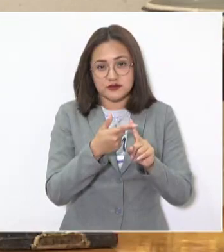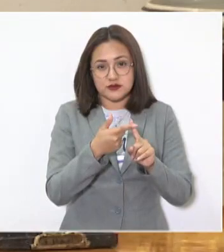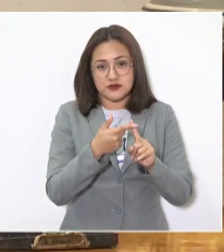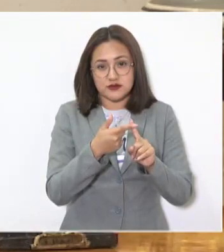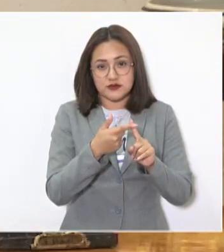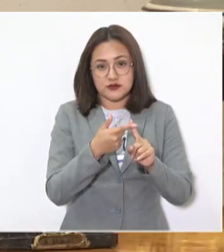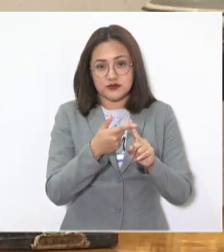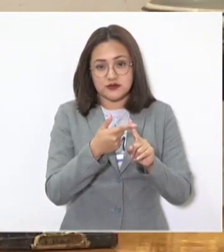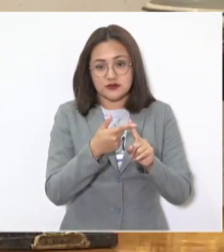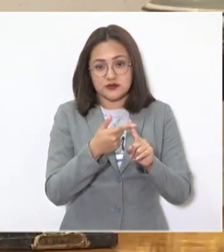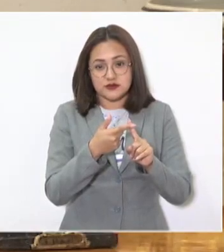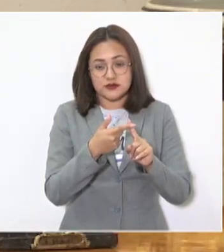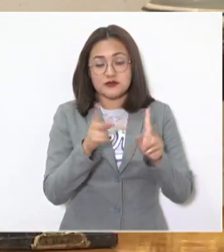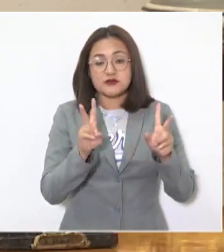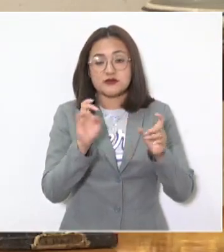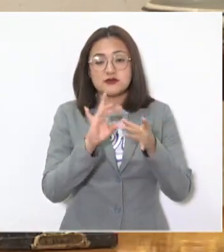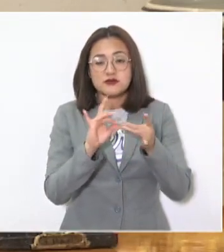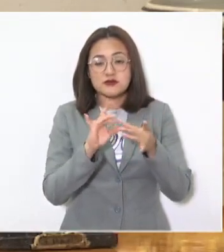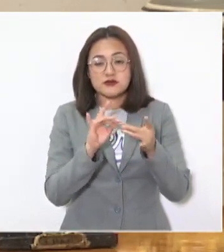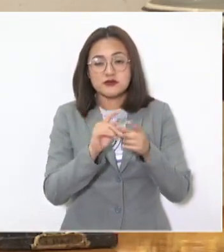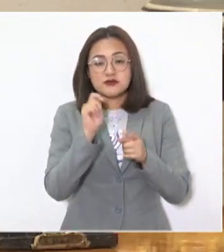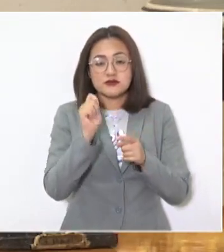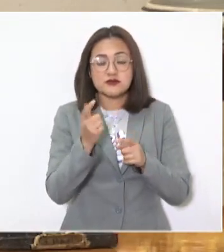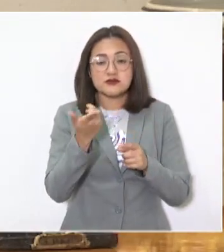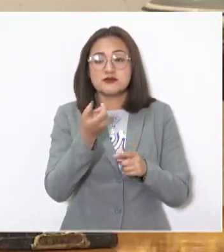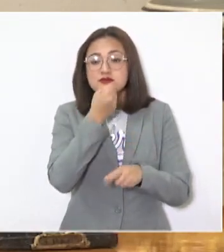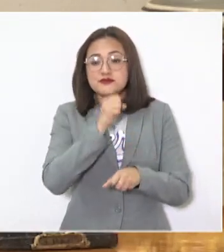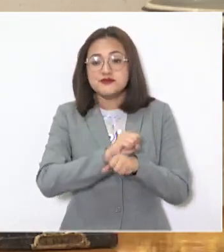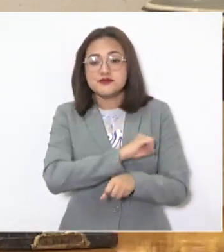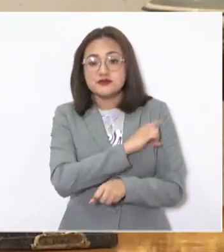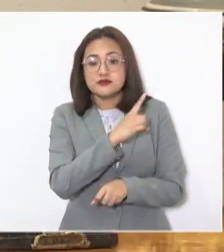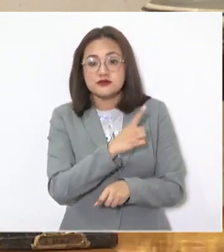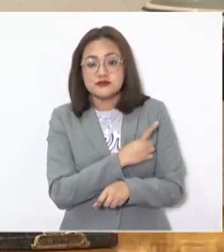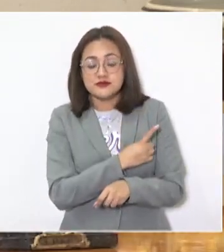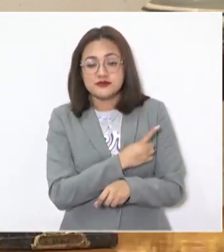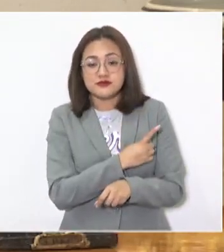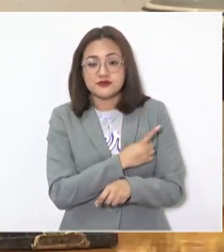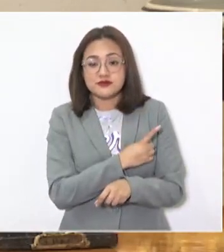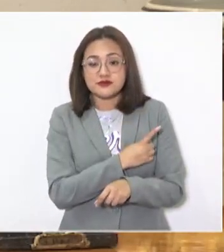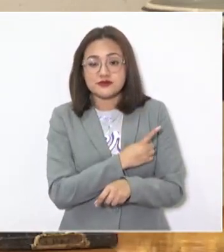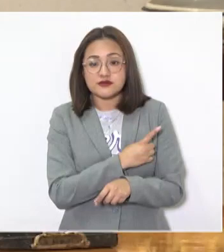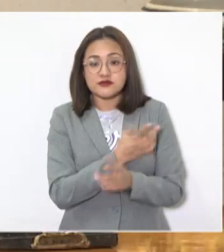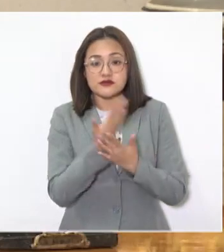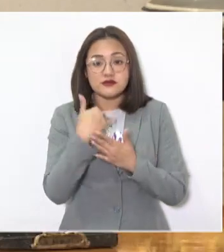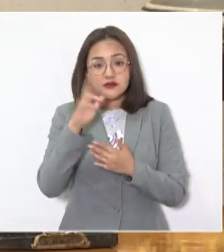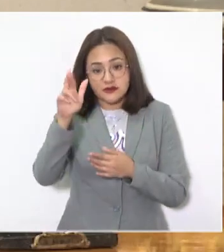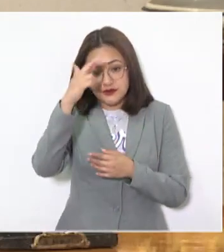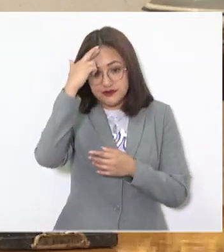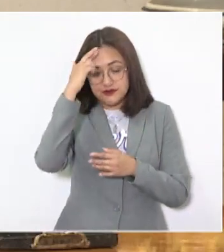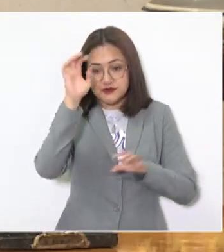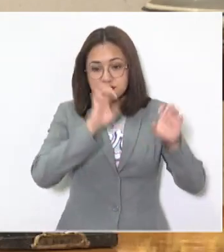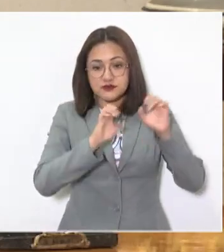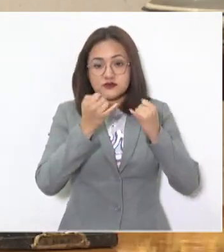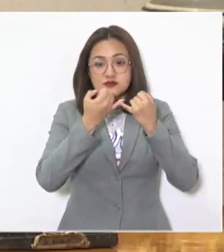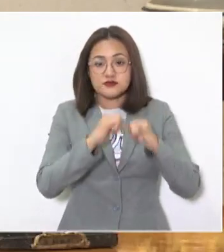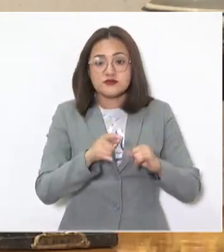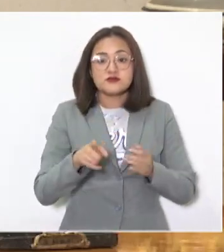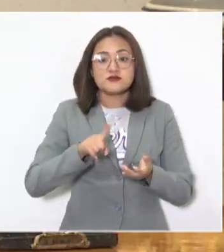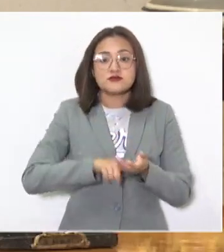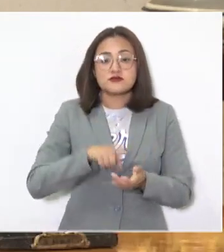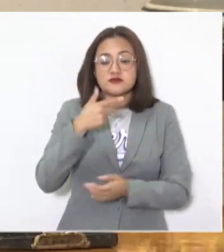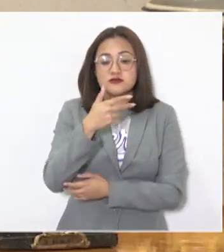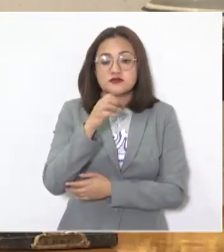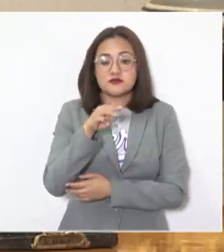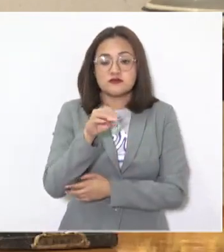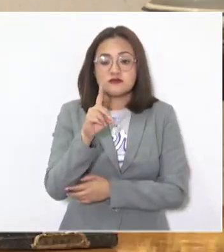el pequeño discurso que pronunció el secretario de Salud en el evento inauguratorio de la unidad de